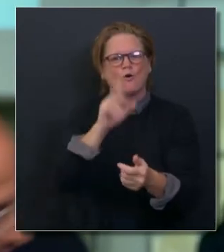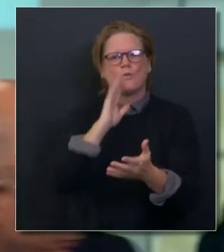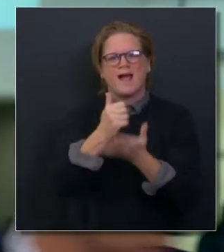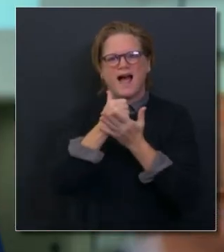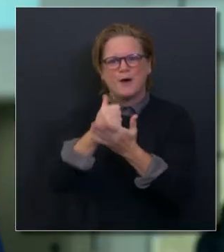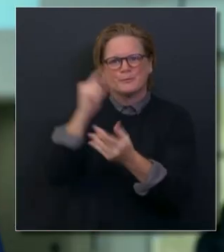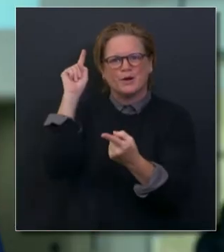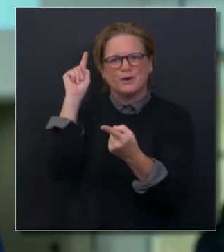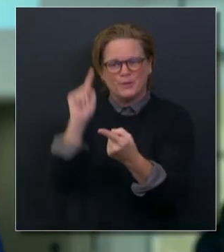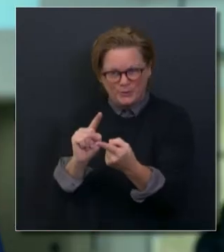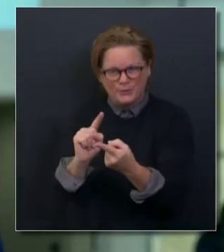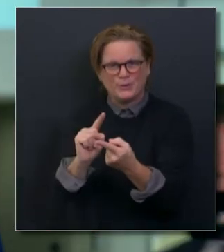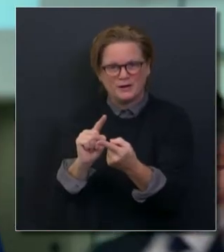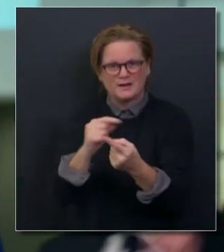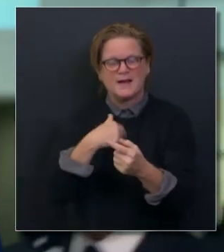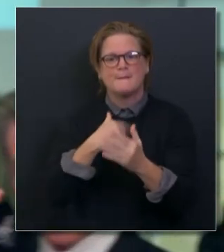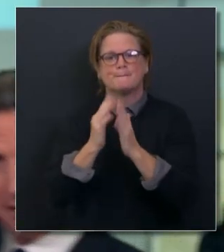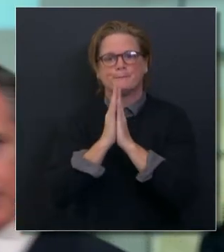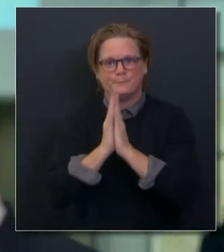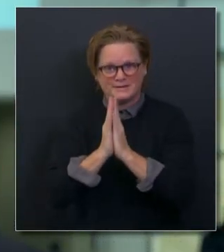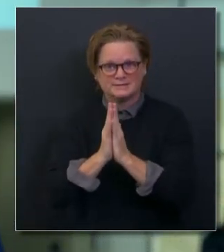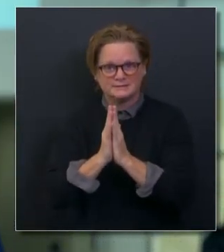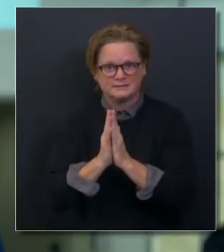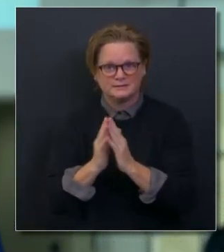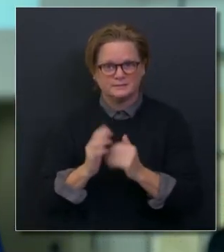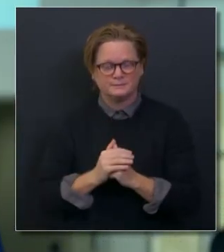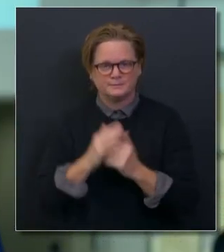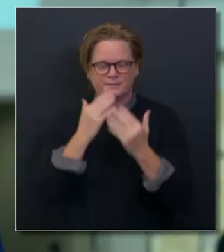que estamos vigilándolo muy de cerca. Gracias.